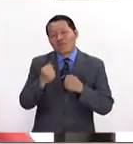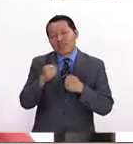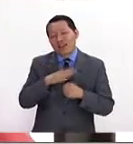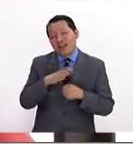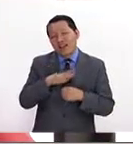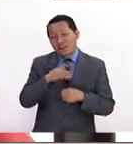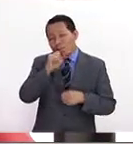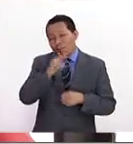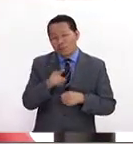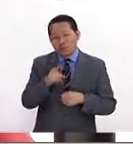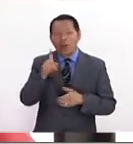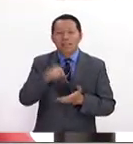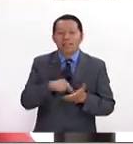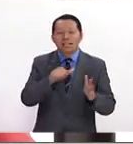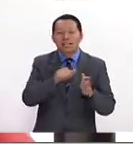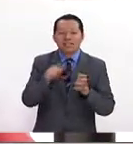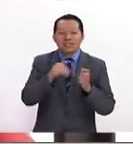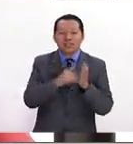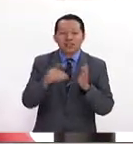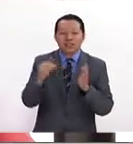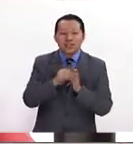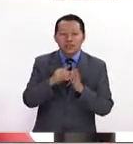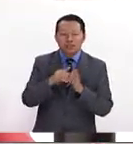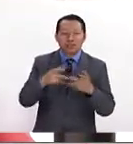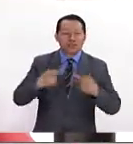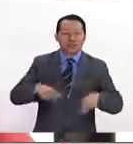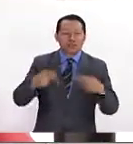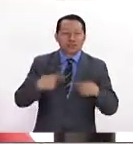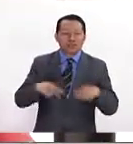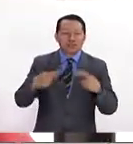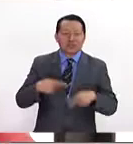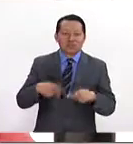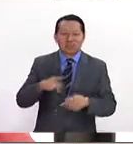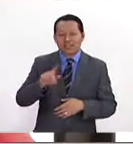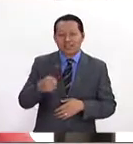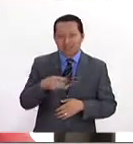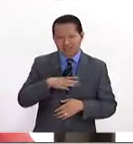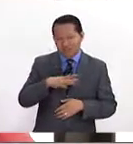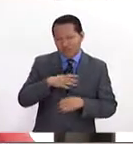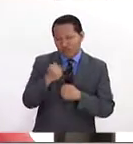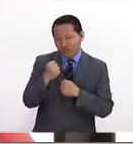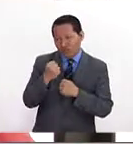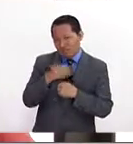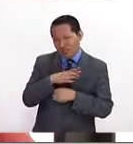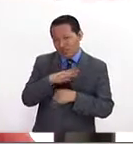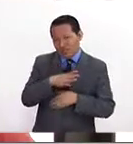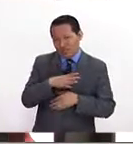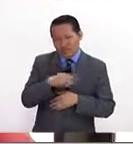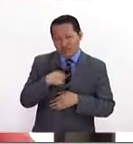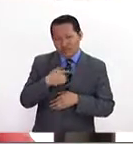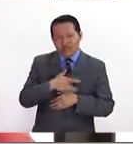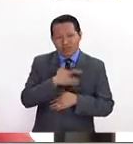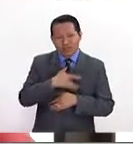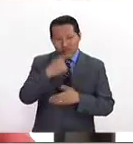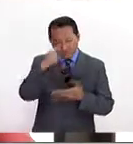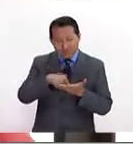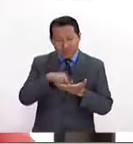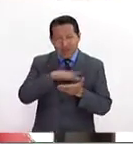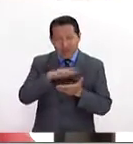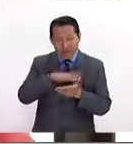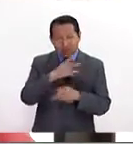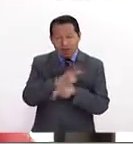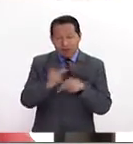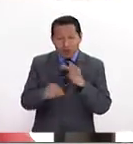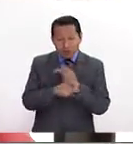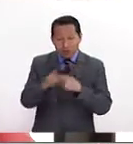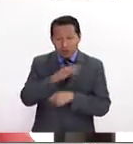¿no? Alrededor de 1.600 millones de habitantes. Es un mercado muy potencial. Me parece que las manufacturas